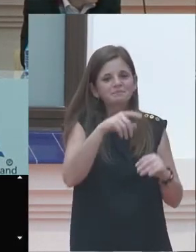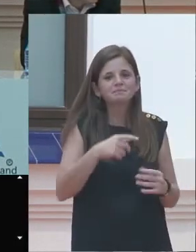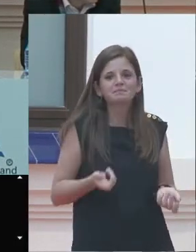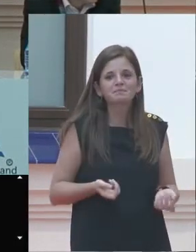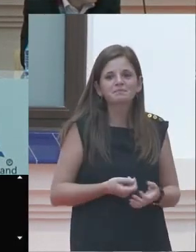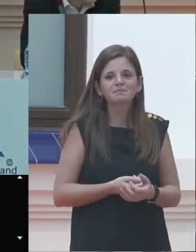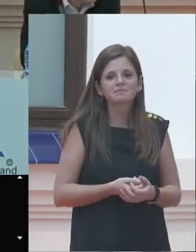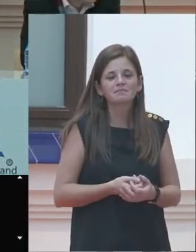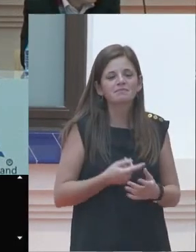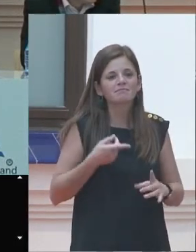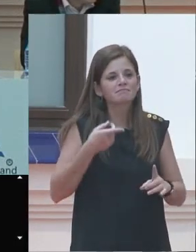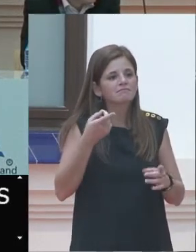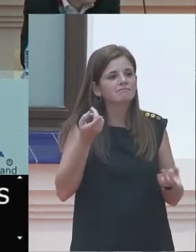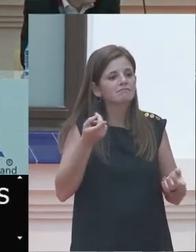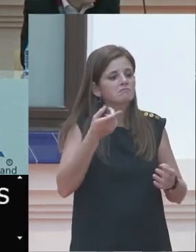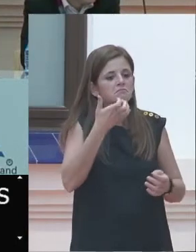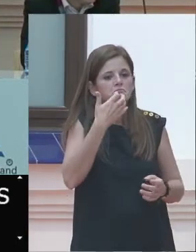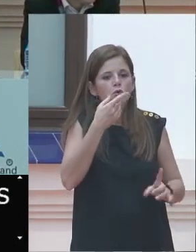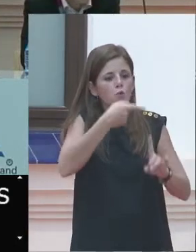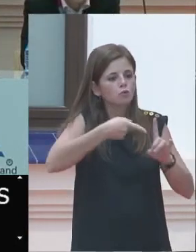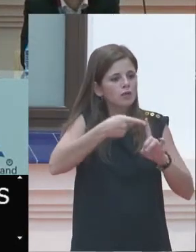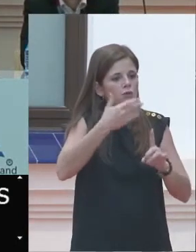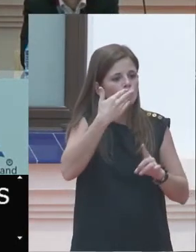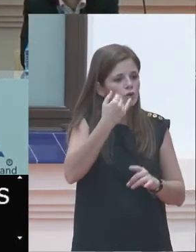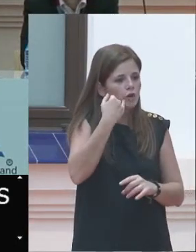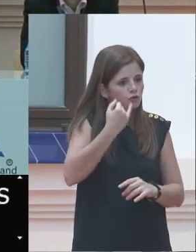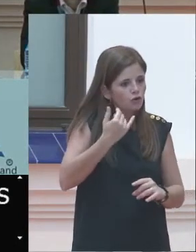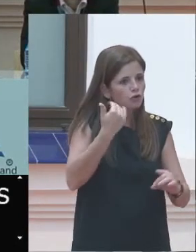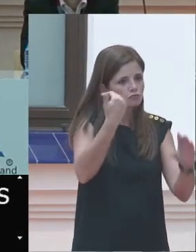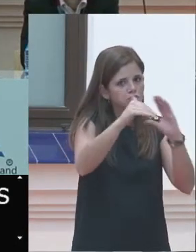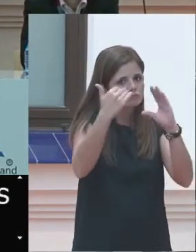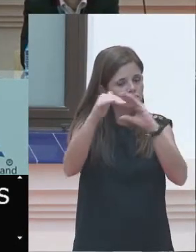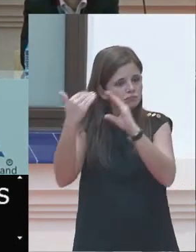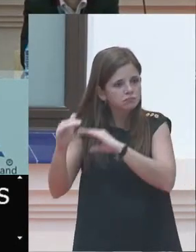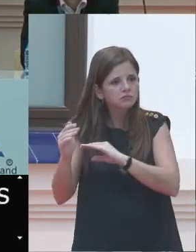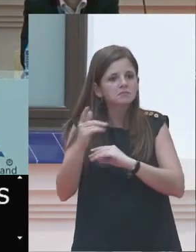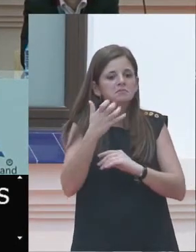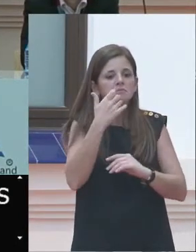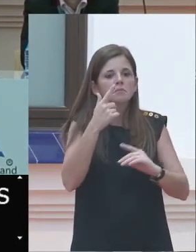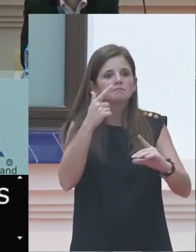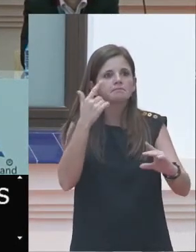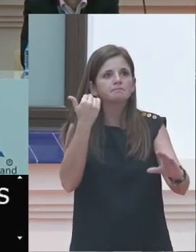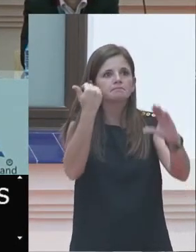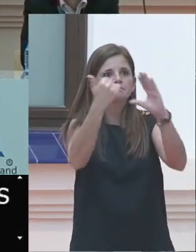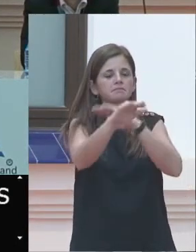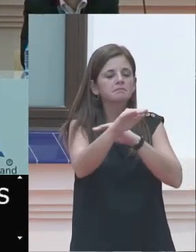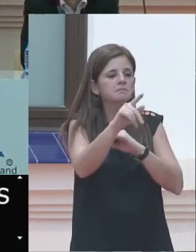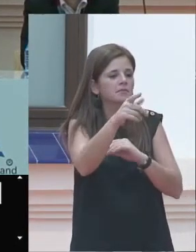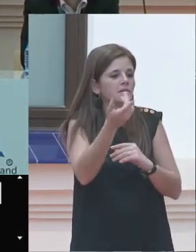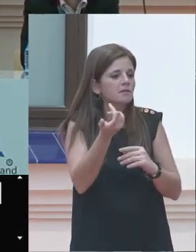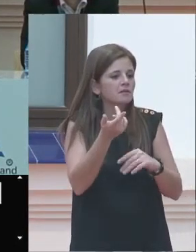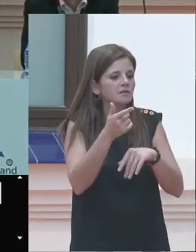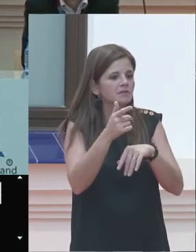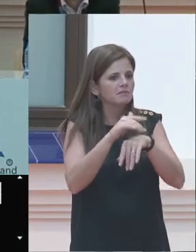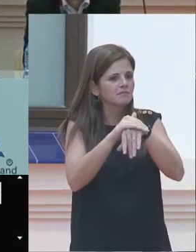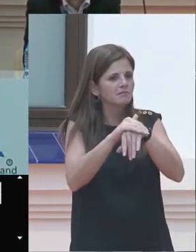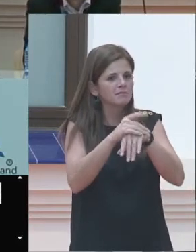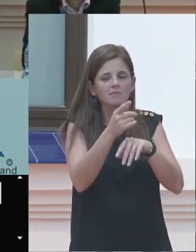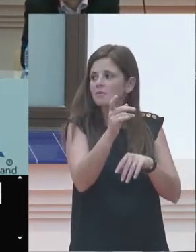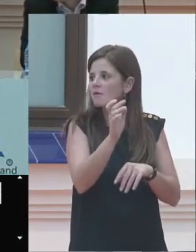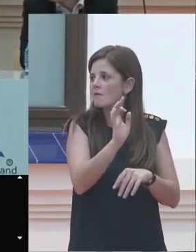Pues cuando estamos utilizando el correo electrónico, muchas veces no nos damos cuenta que cuando enviamos un correo a un compañero o a un amigo, pues ese